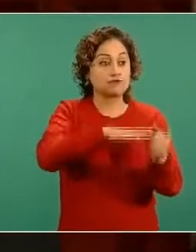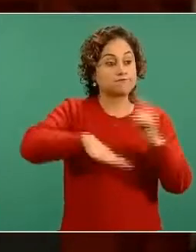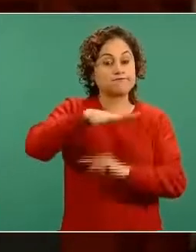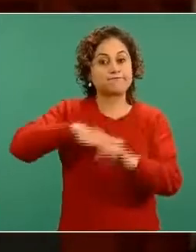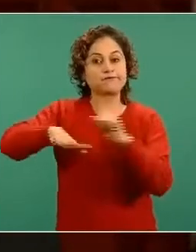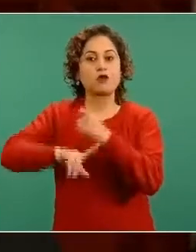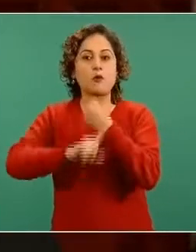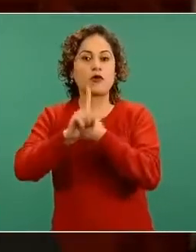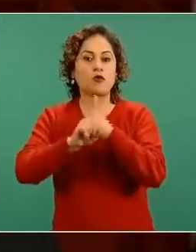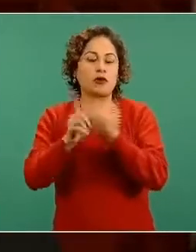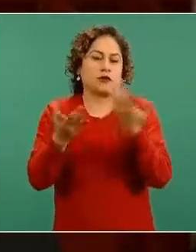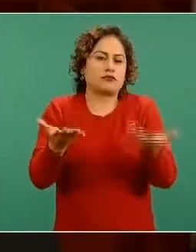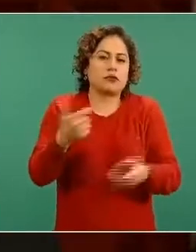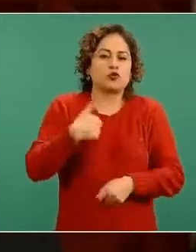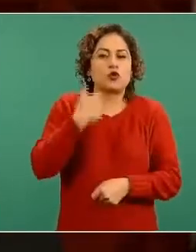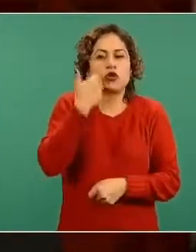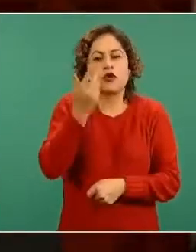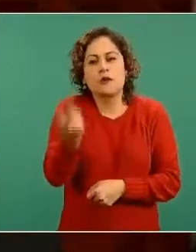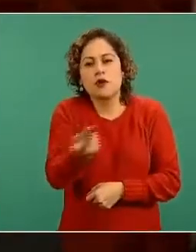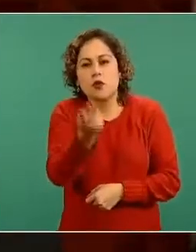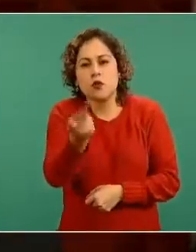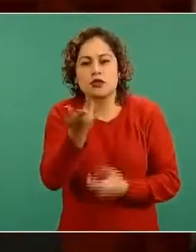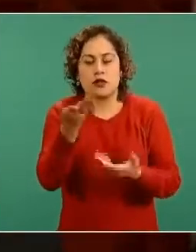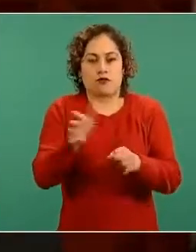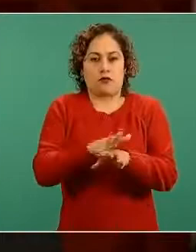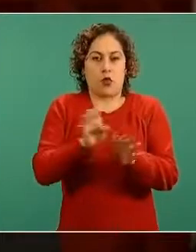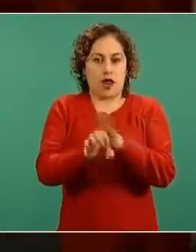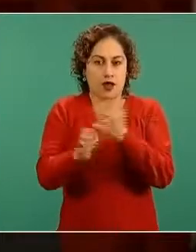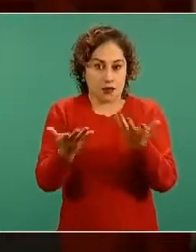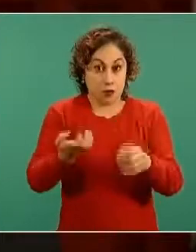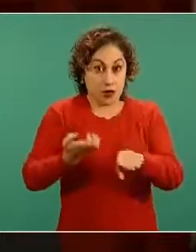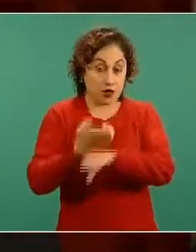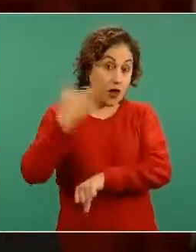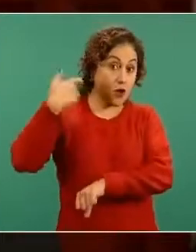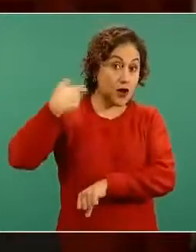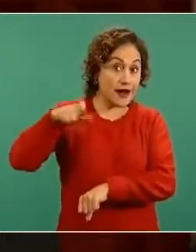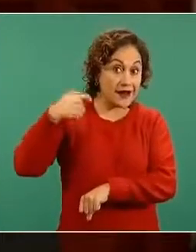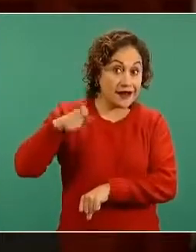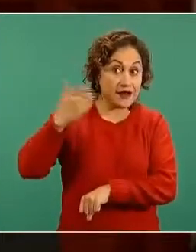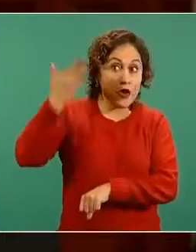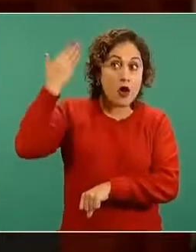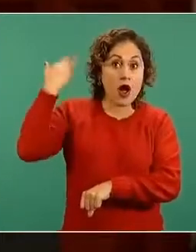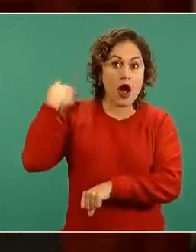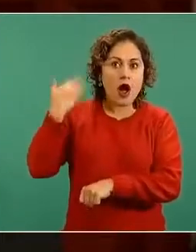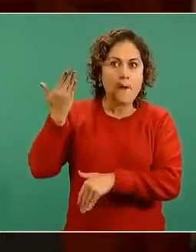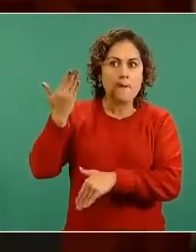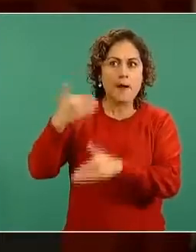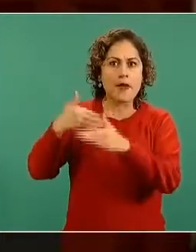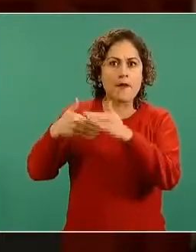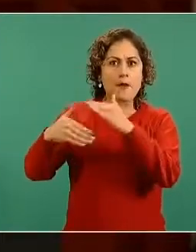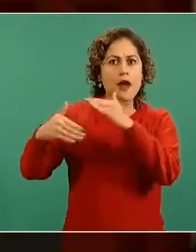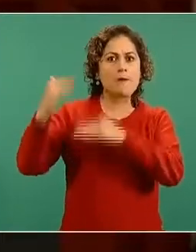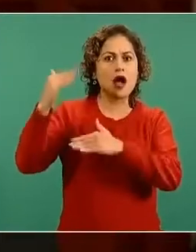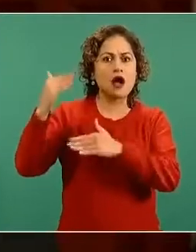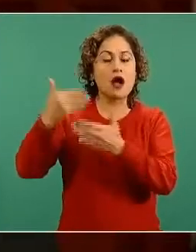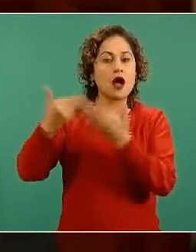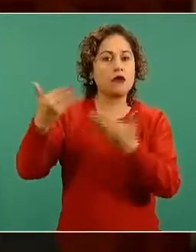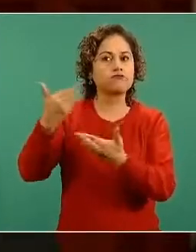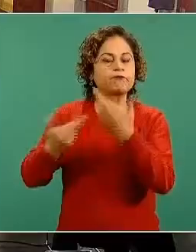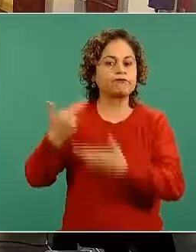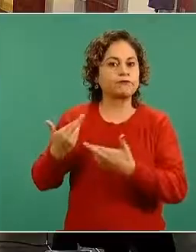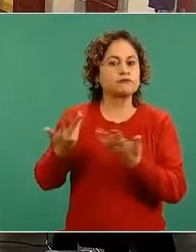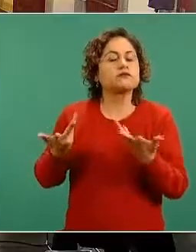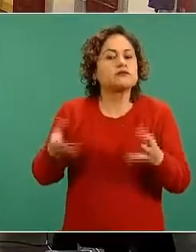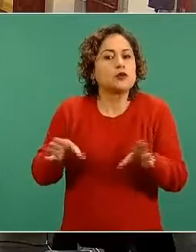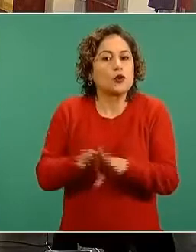pedirle su opinión al respecto de estados, por ejemplo, como Querétaro, que tenían ya mucho avance y tuvieron que retroceder. ¿Cuál es su opinión al respecto, doctor? Con